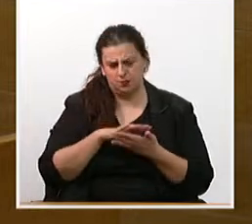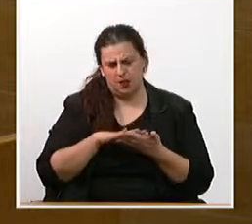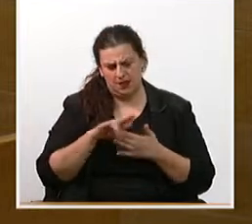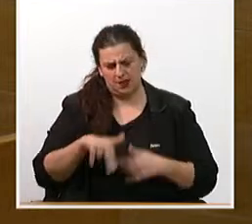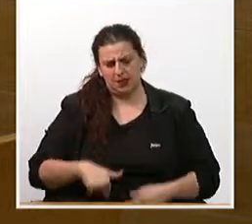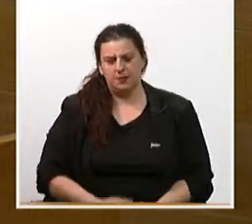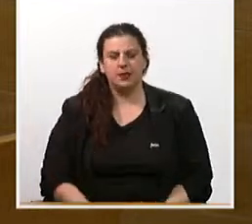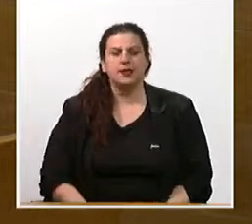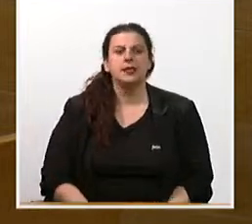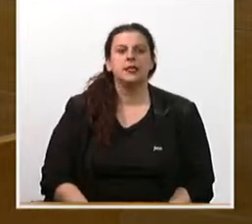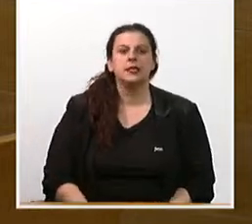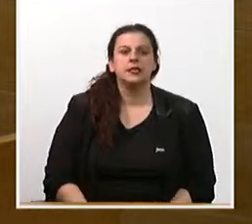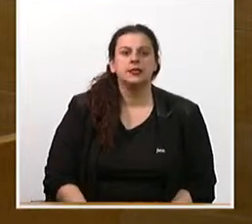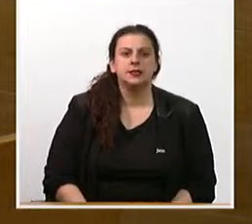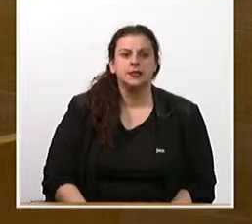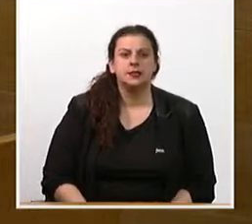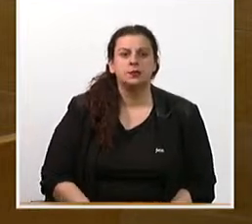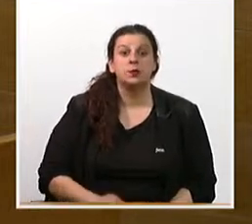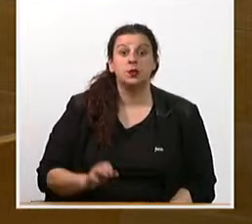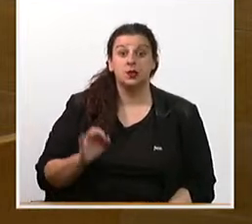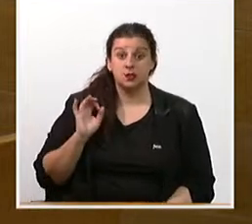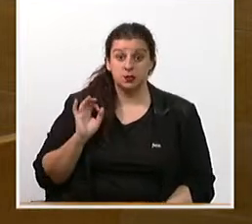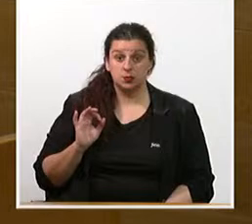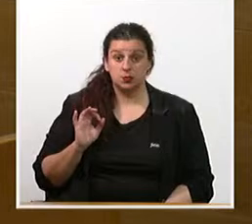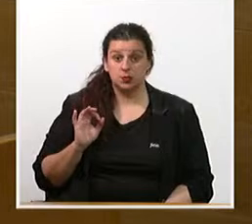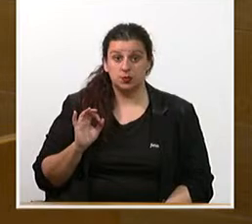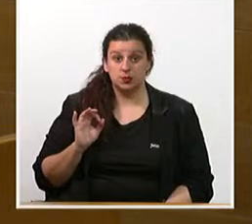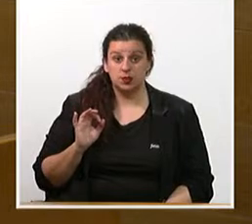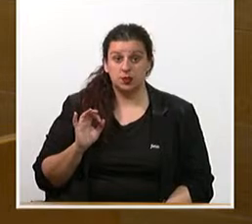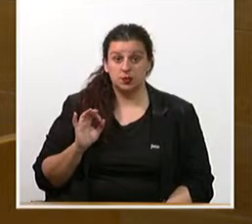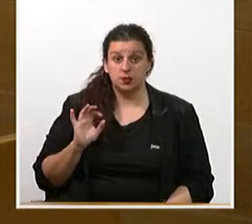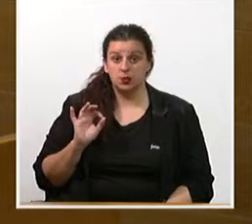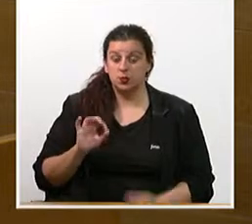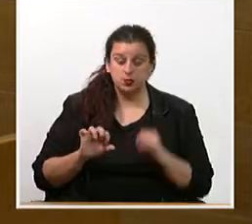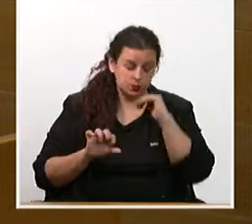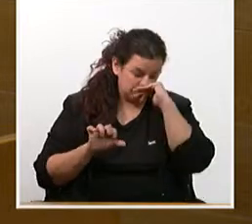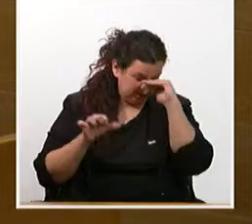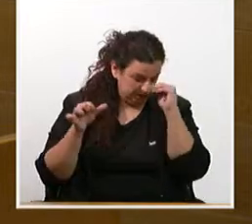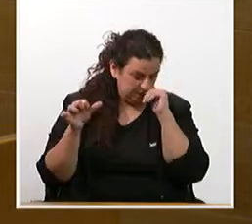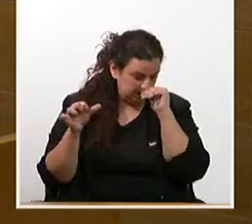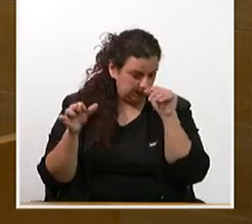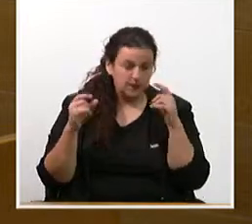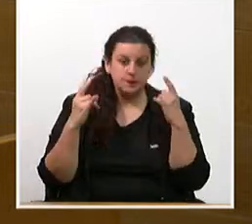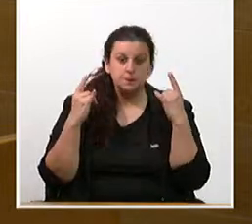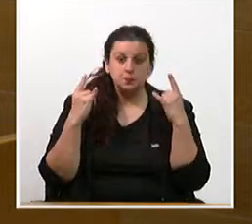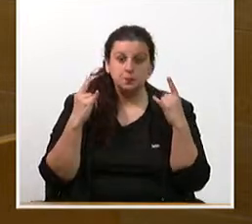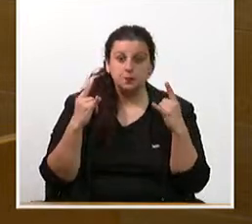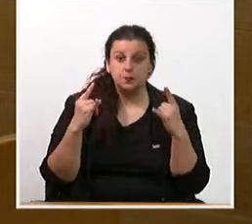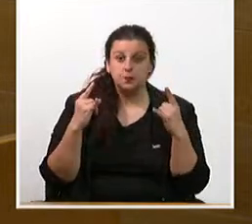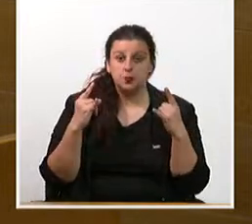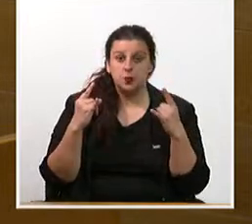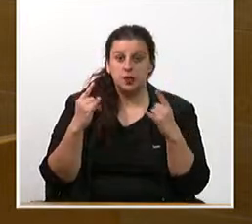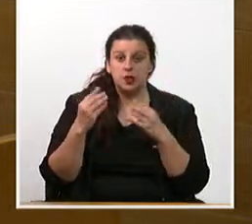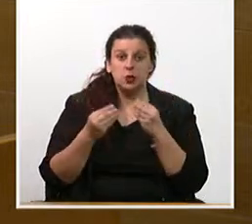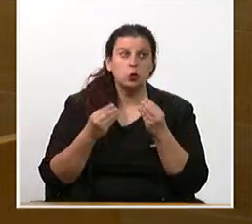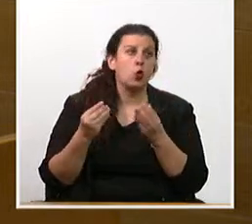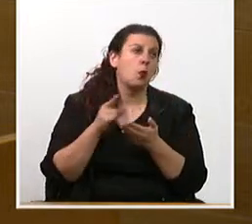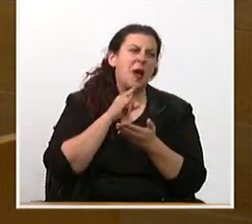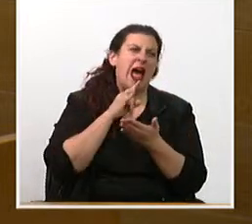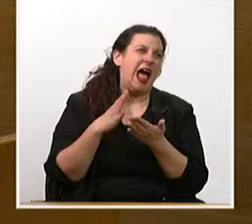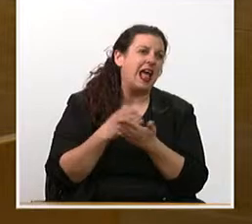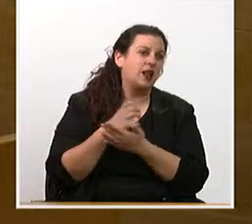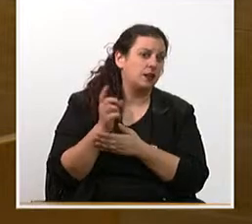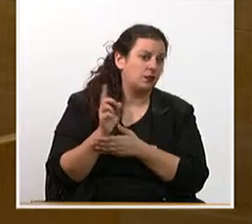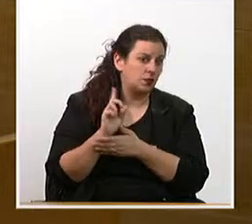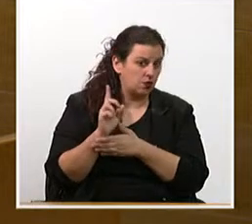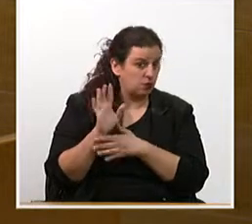de porque resulta que está aprobada desde el botanic noer mal no al contrari